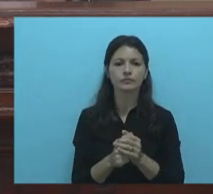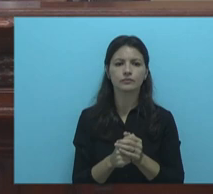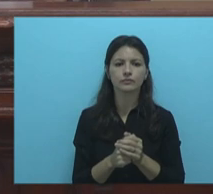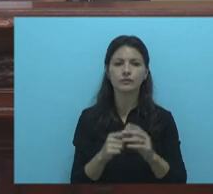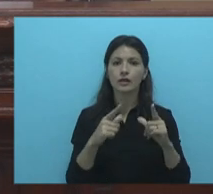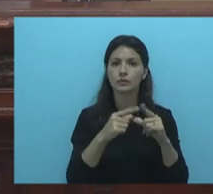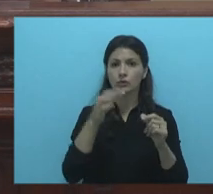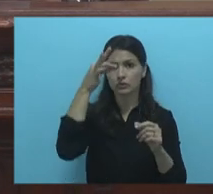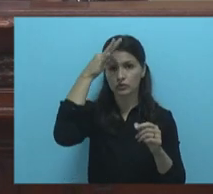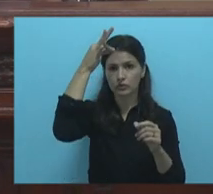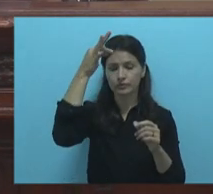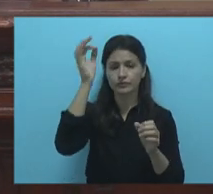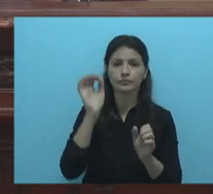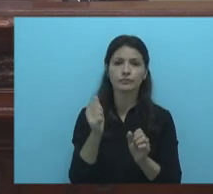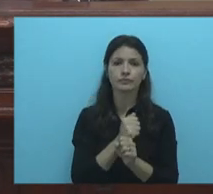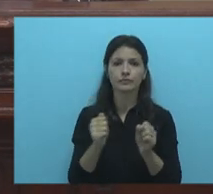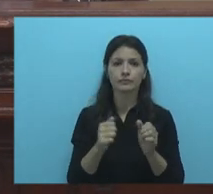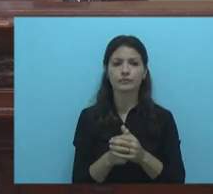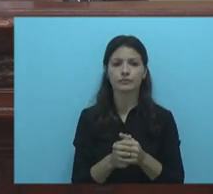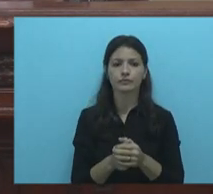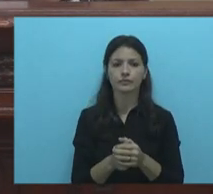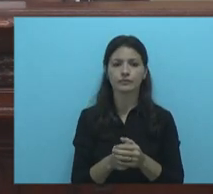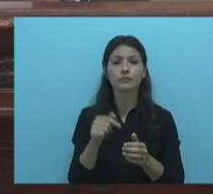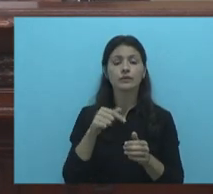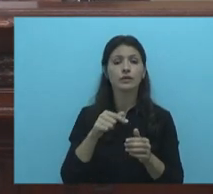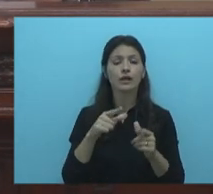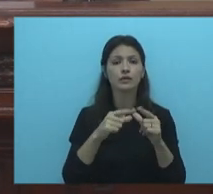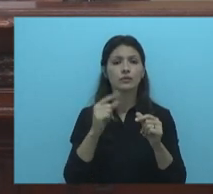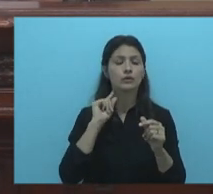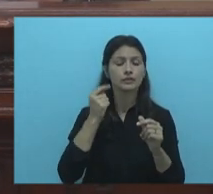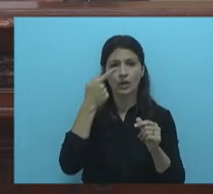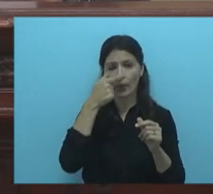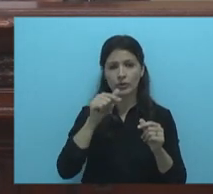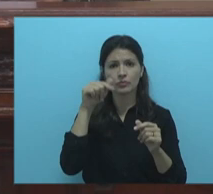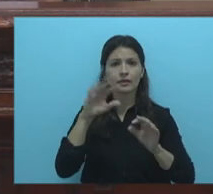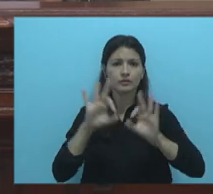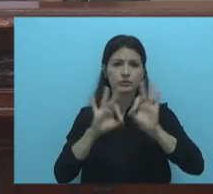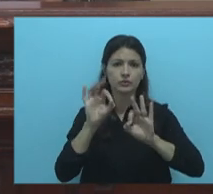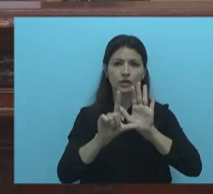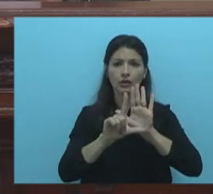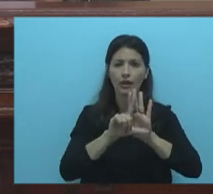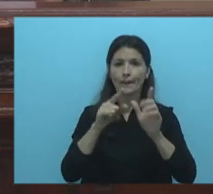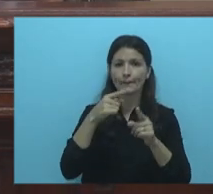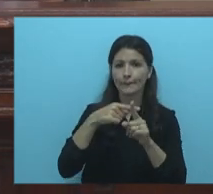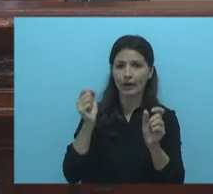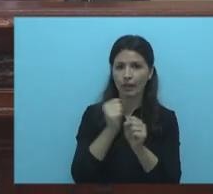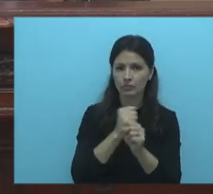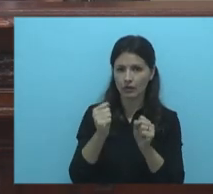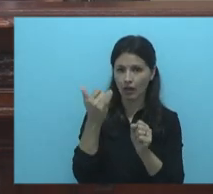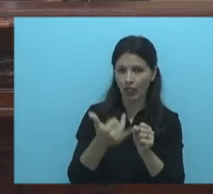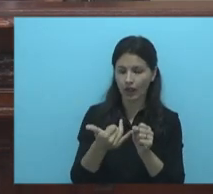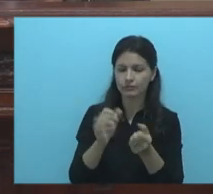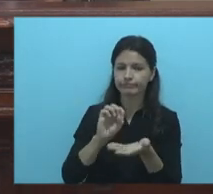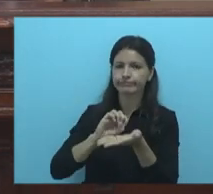aprobado. Artículo 12, aprobado. Artículo 13, de forma. En consecuencia, el proyecto de ley